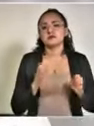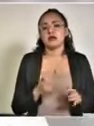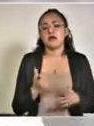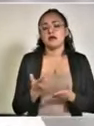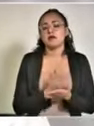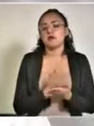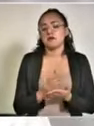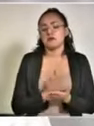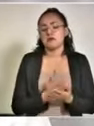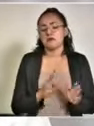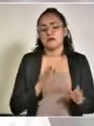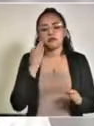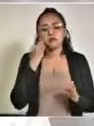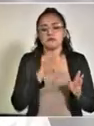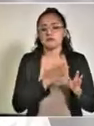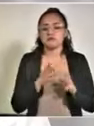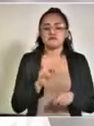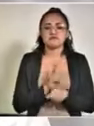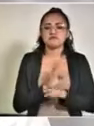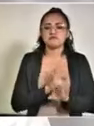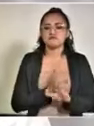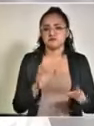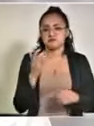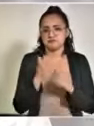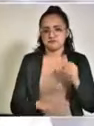fuera del seguimiento.